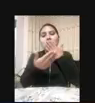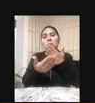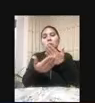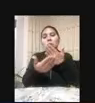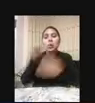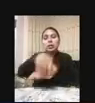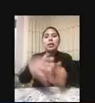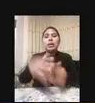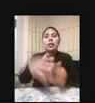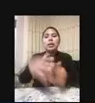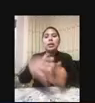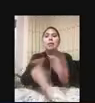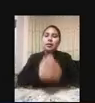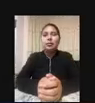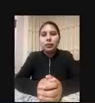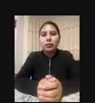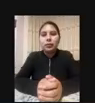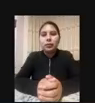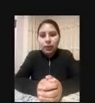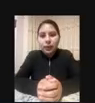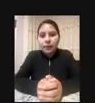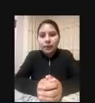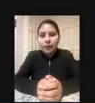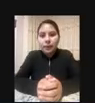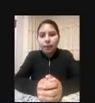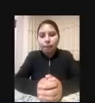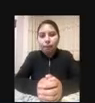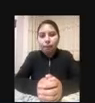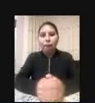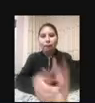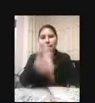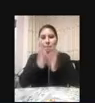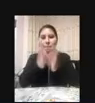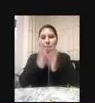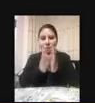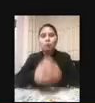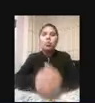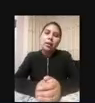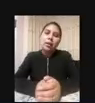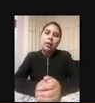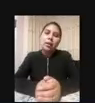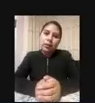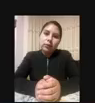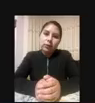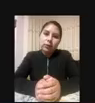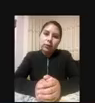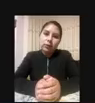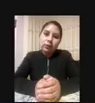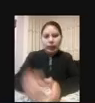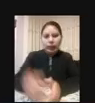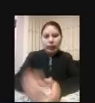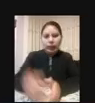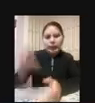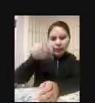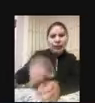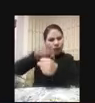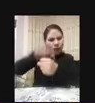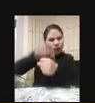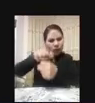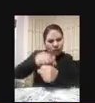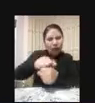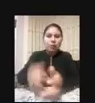motricidad fina. Ya habíamos hablado anteriormente con el área de fisioterapia que es necesario trabajar estos músculos o